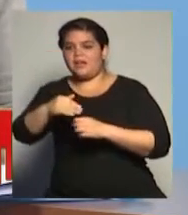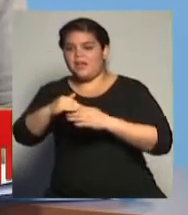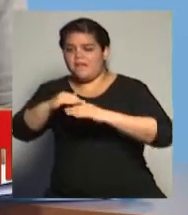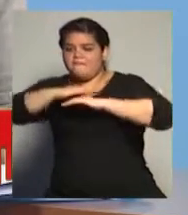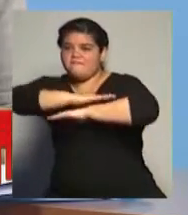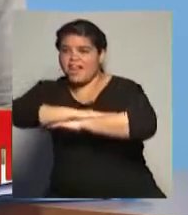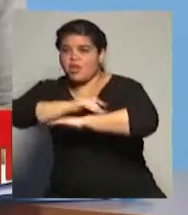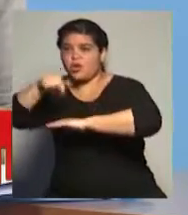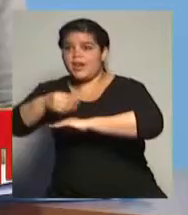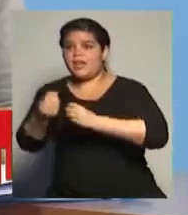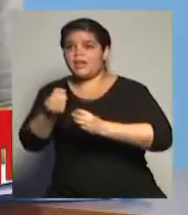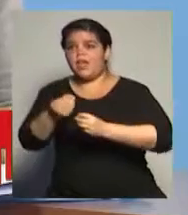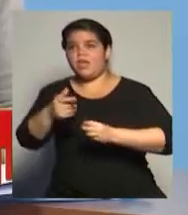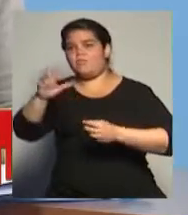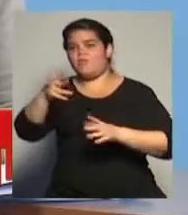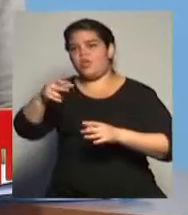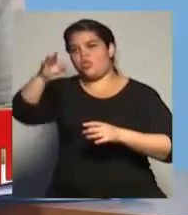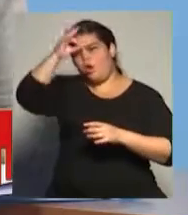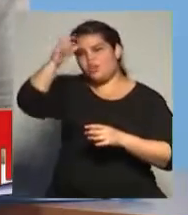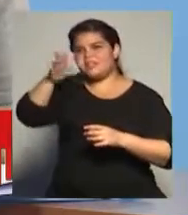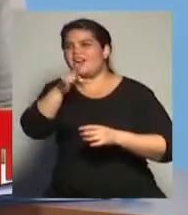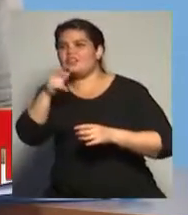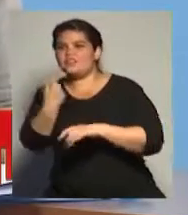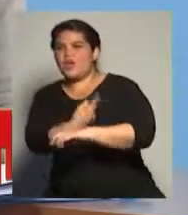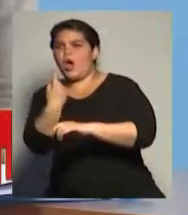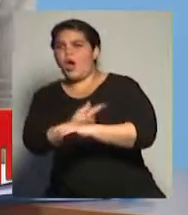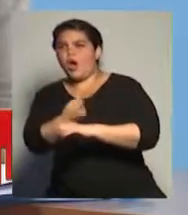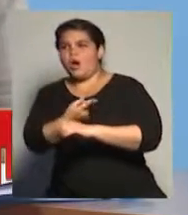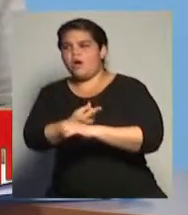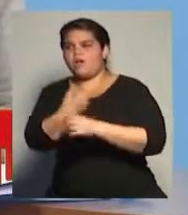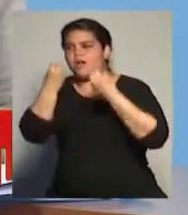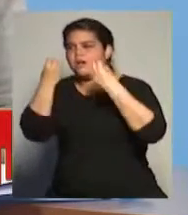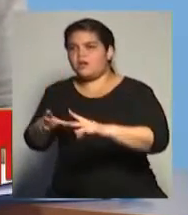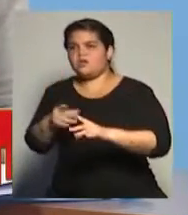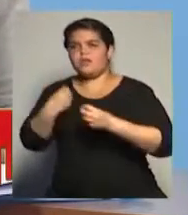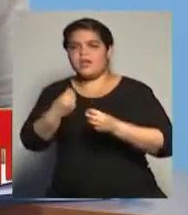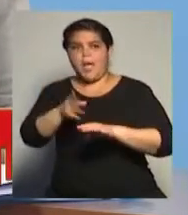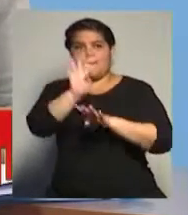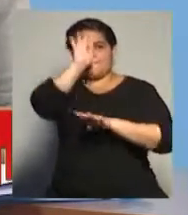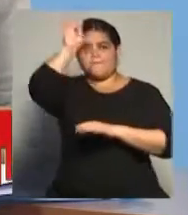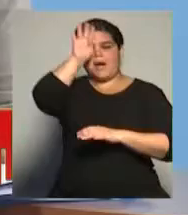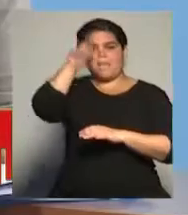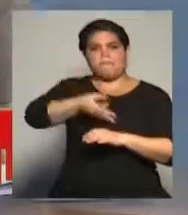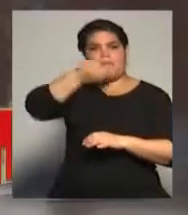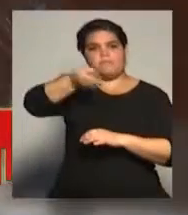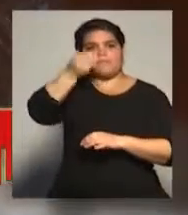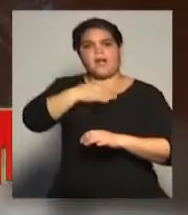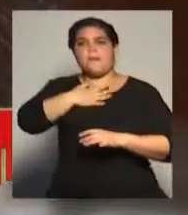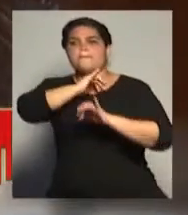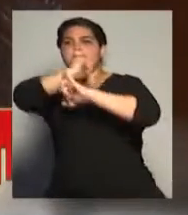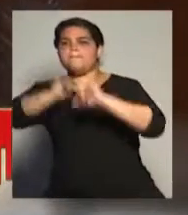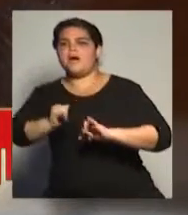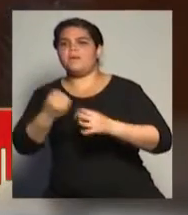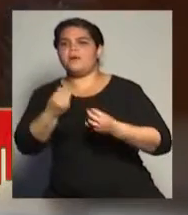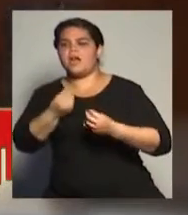menos 12, 14 horas renunció. Se comentó que él había encontrado, después de las palabras del Papa, la paz necesaria